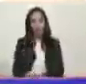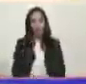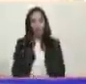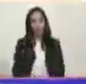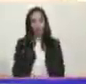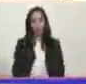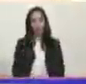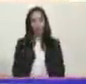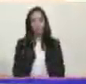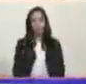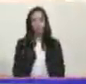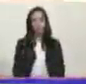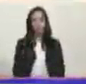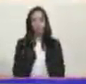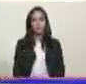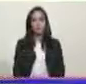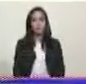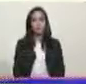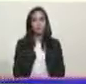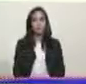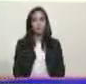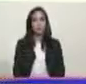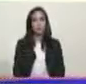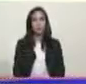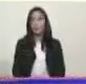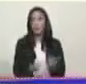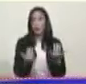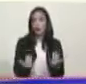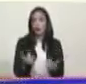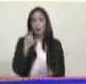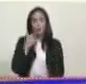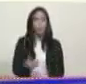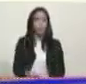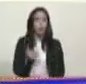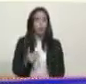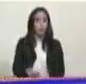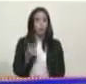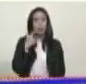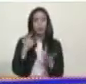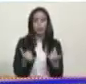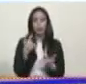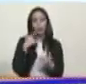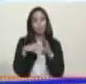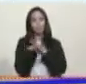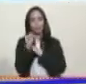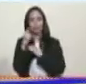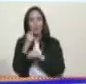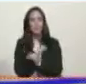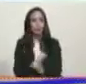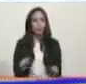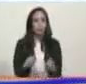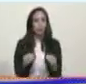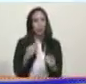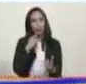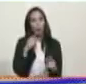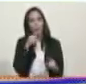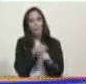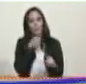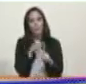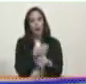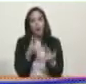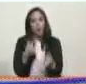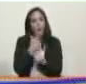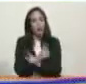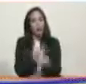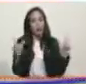país. Estamos en un momento importante y es imposible entender la lucha que tenemos por liberarnos